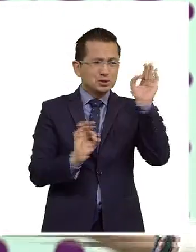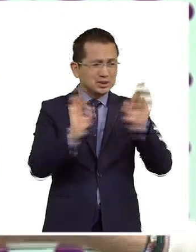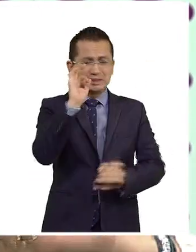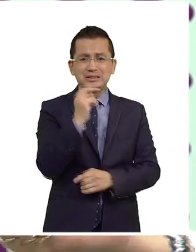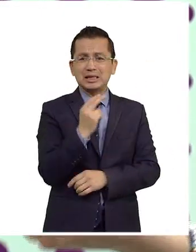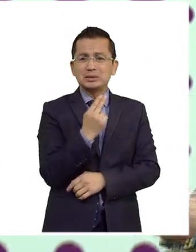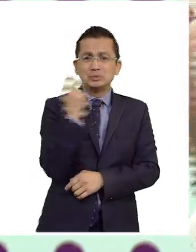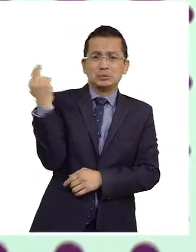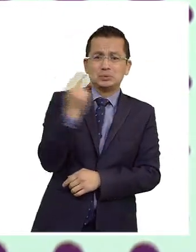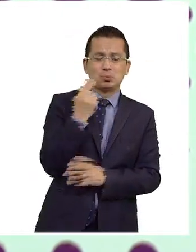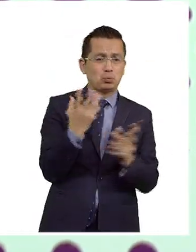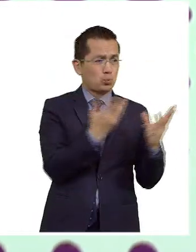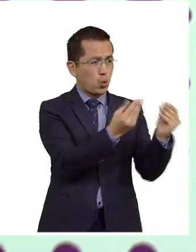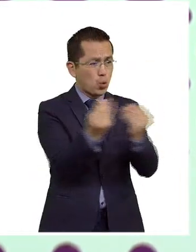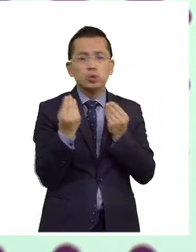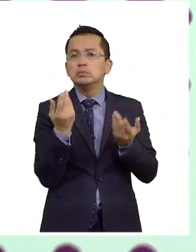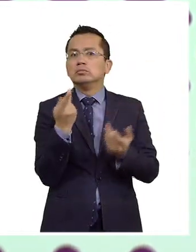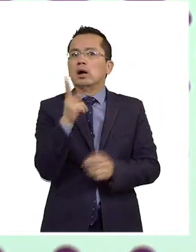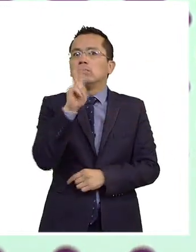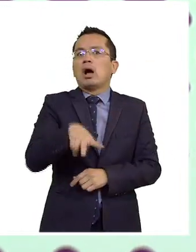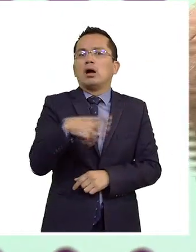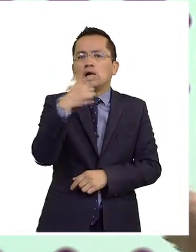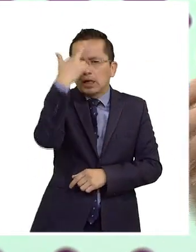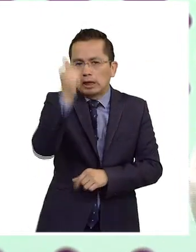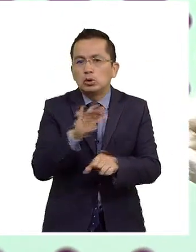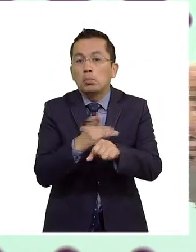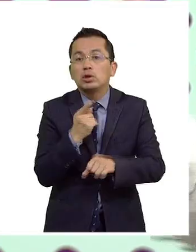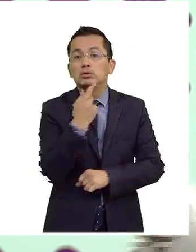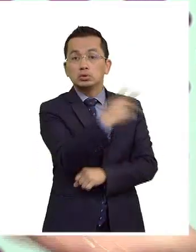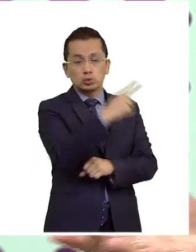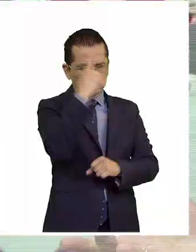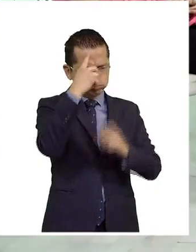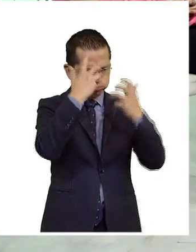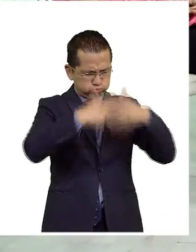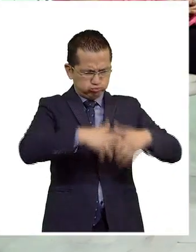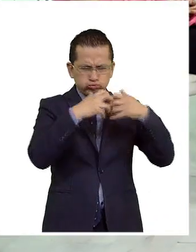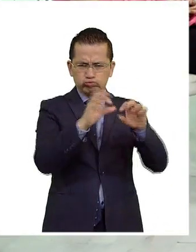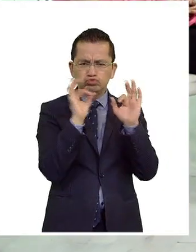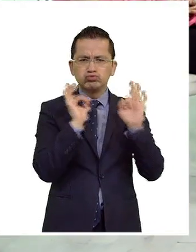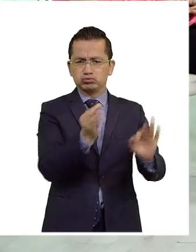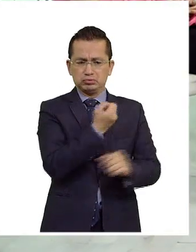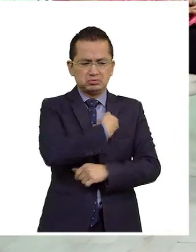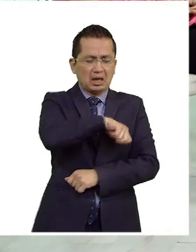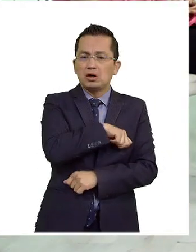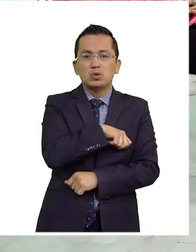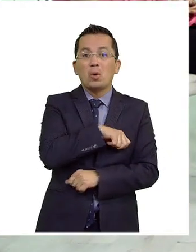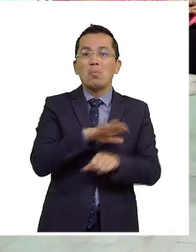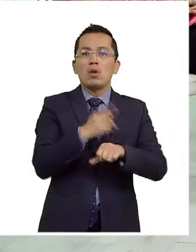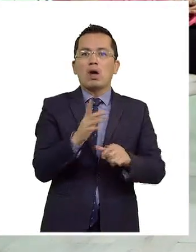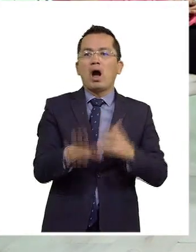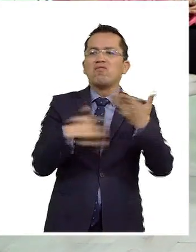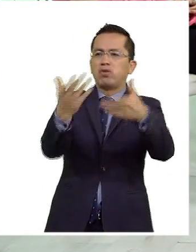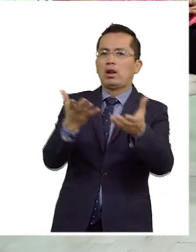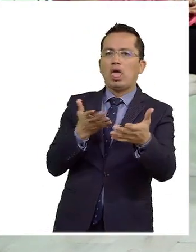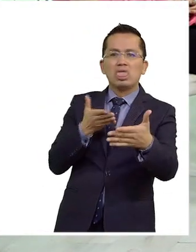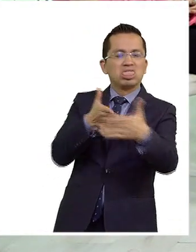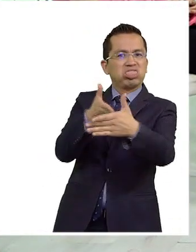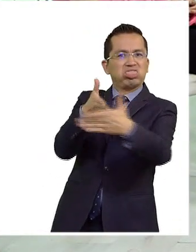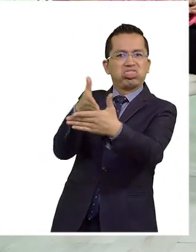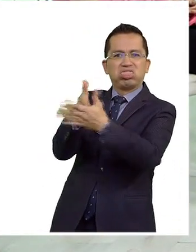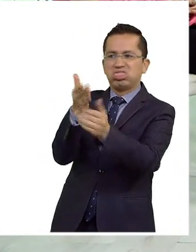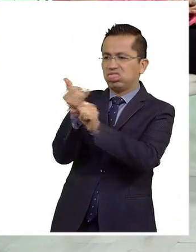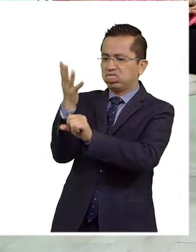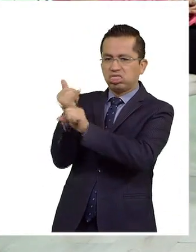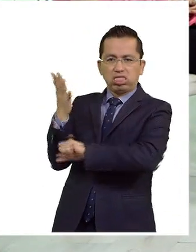salud mental de las personas al no ser parte de una sociedad, digamos, ¿no? ¿Querías decir algo? No, bueno, pues siendo